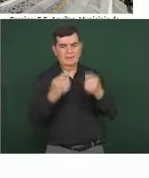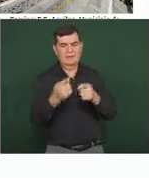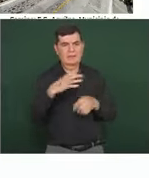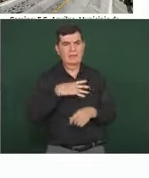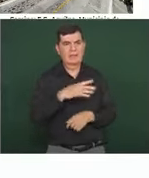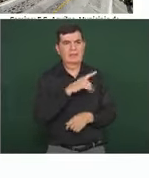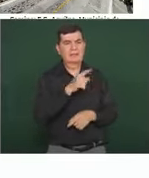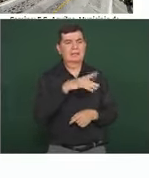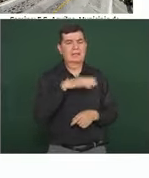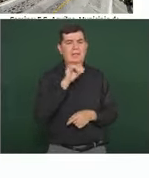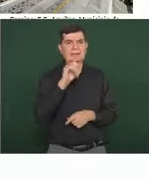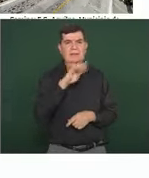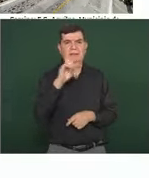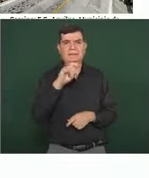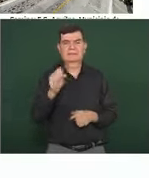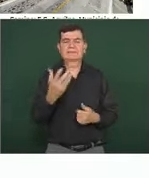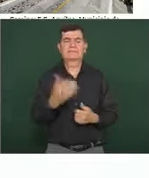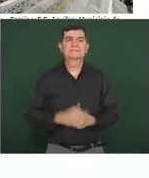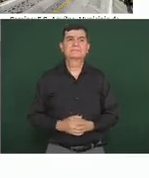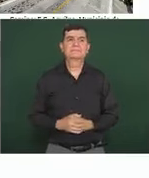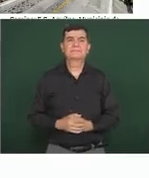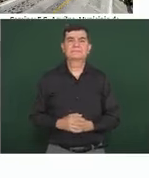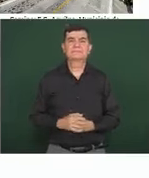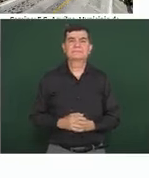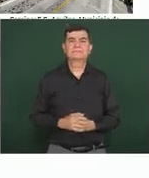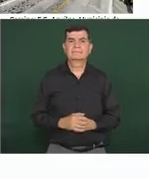a la canciller Alicia Bárcenas.